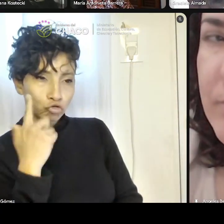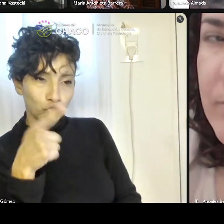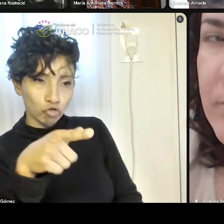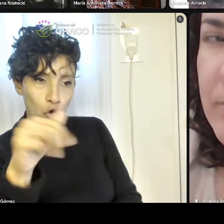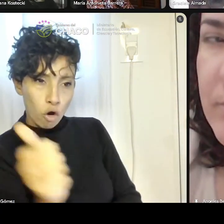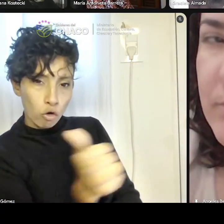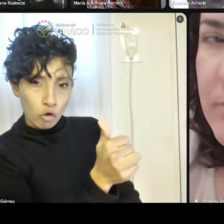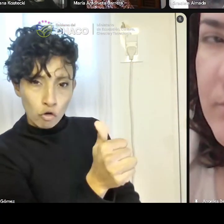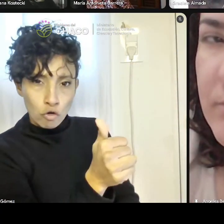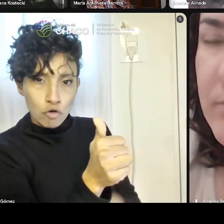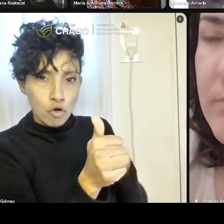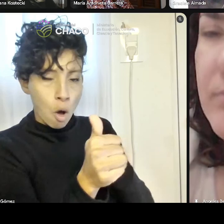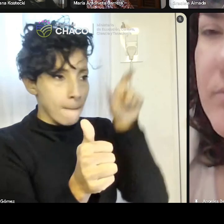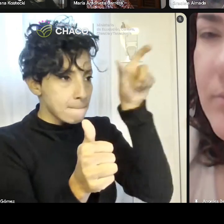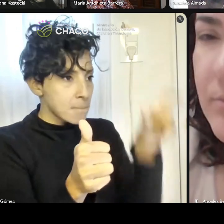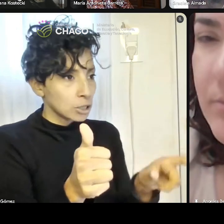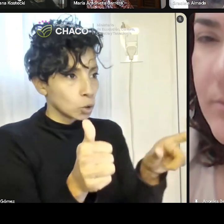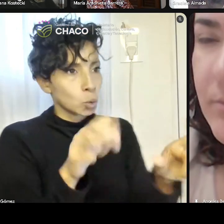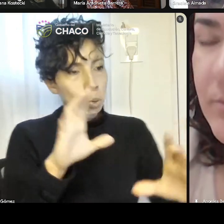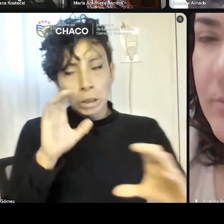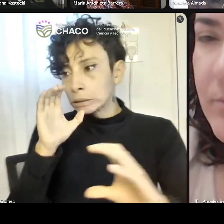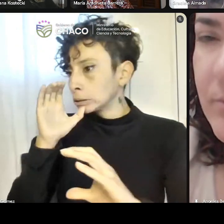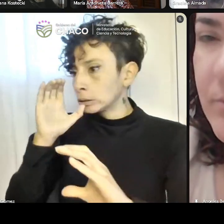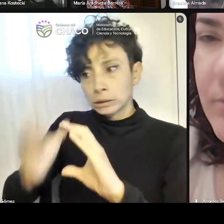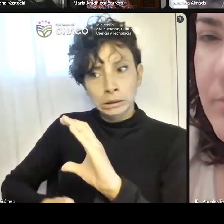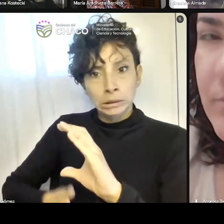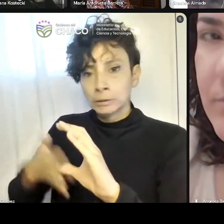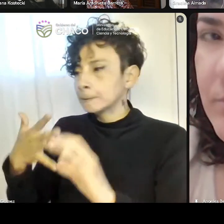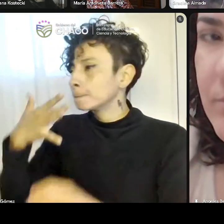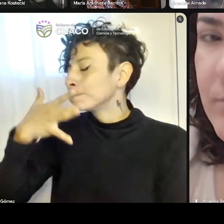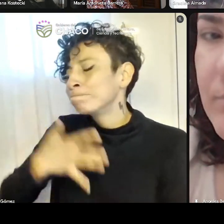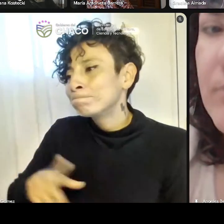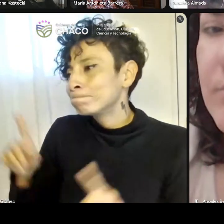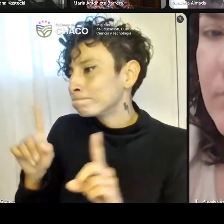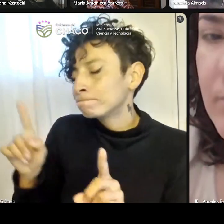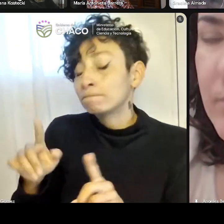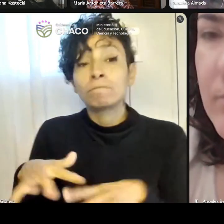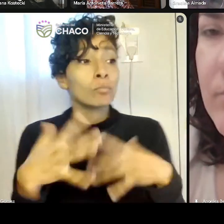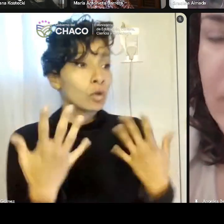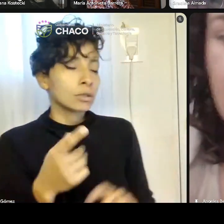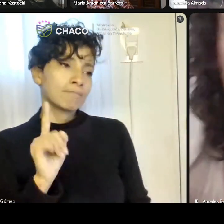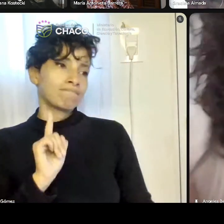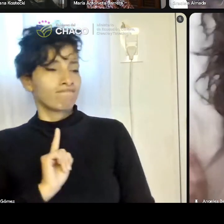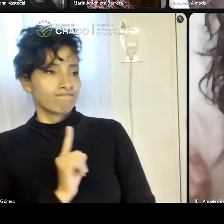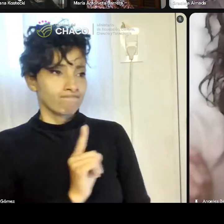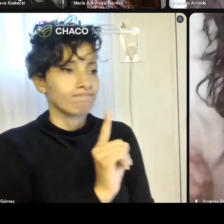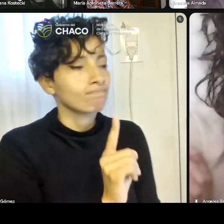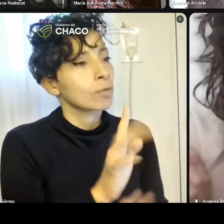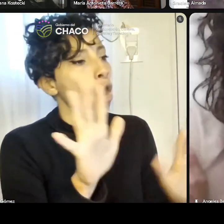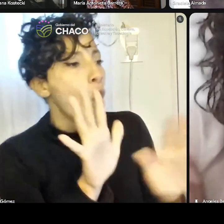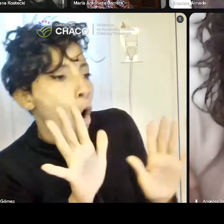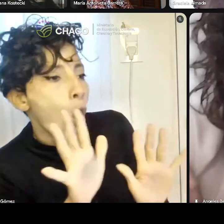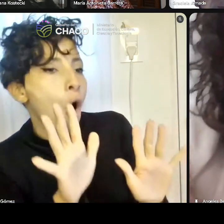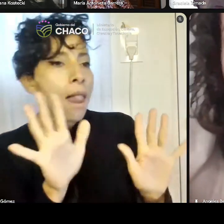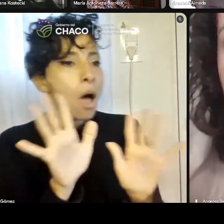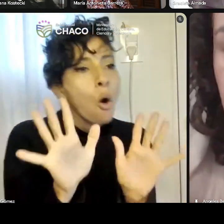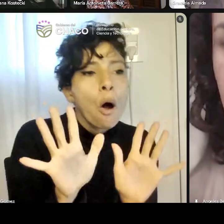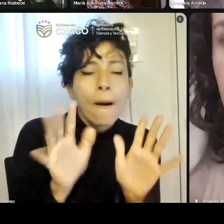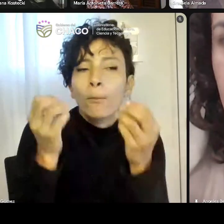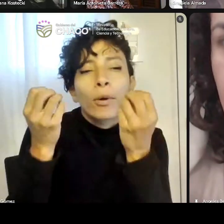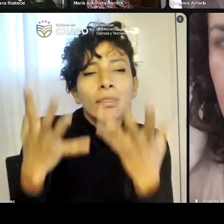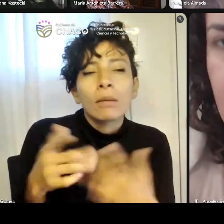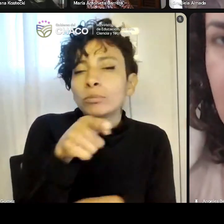está anotando no entiende, que ellos puedan acercarse, saludar, preguntarle cómo se llaman, así ellos